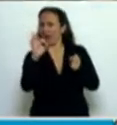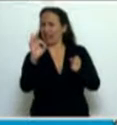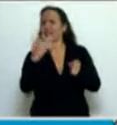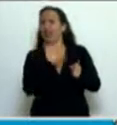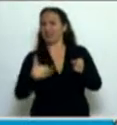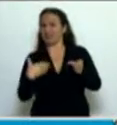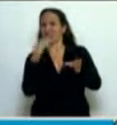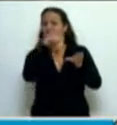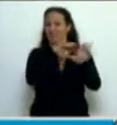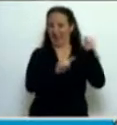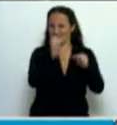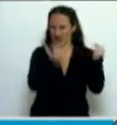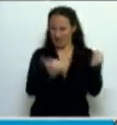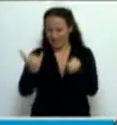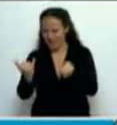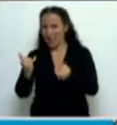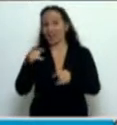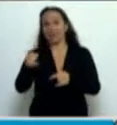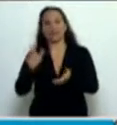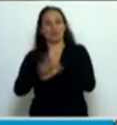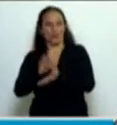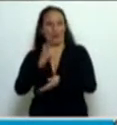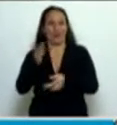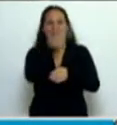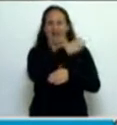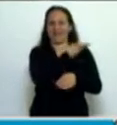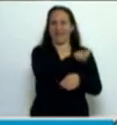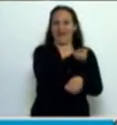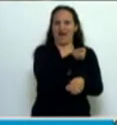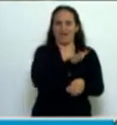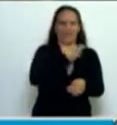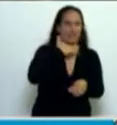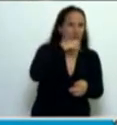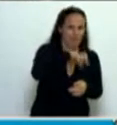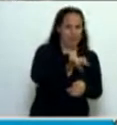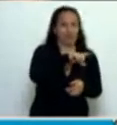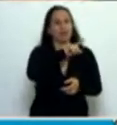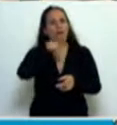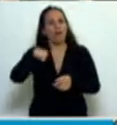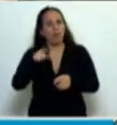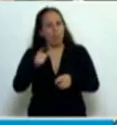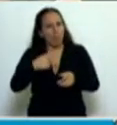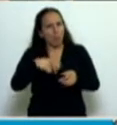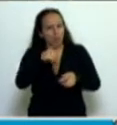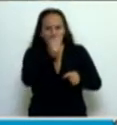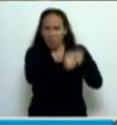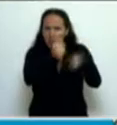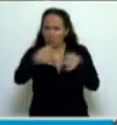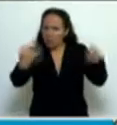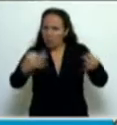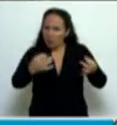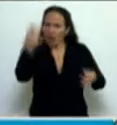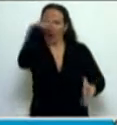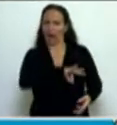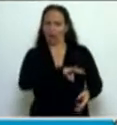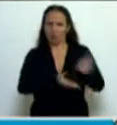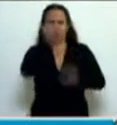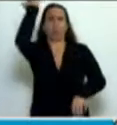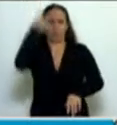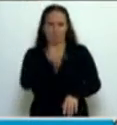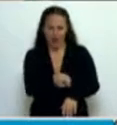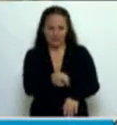con la propiedad de las acciones, van a perder valor. Los datos estadísticos revelan absolutamente lo contrario. Unas